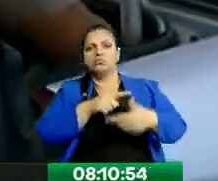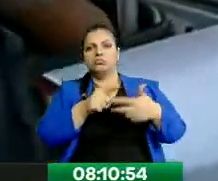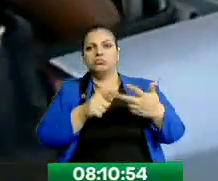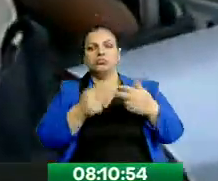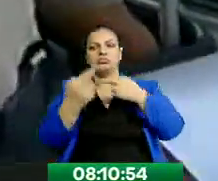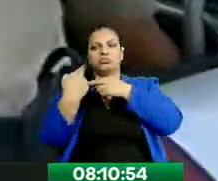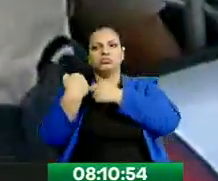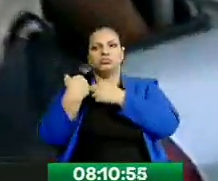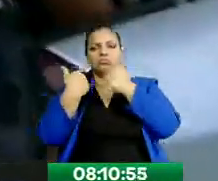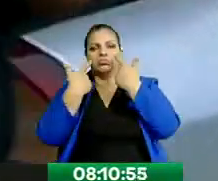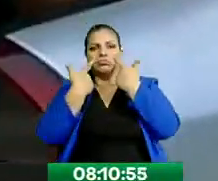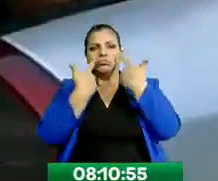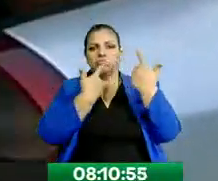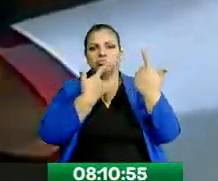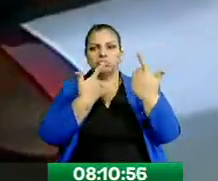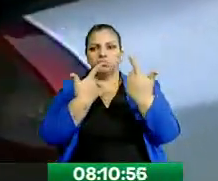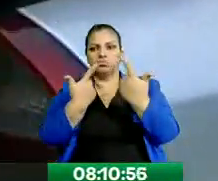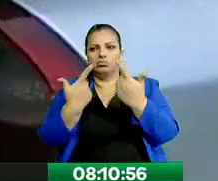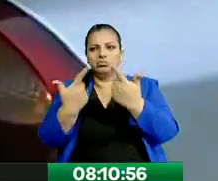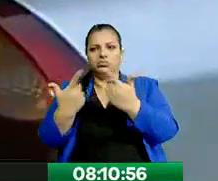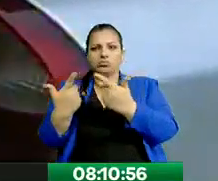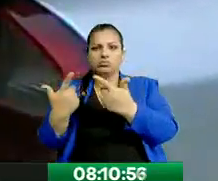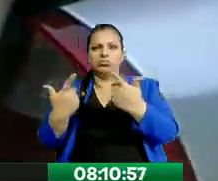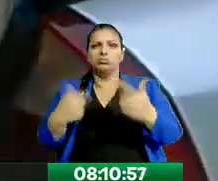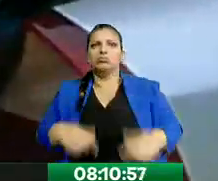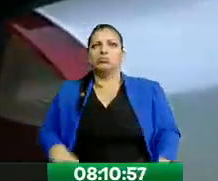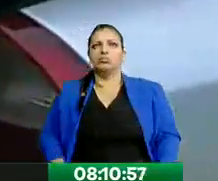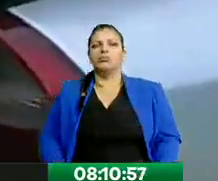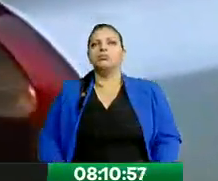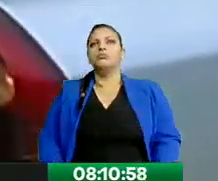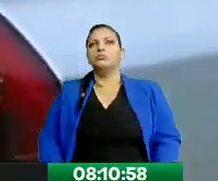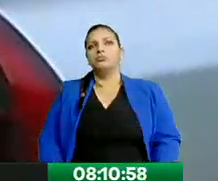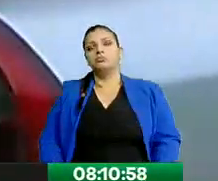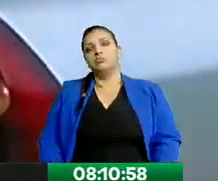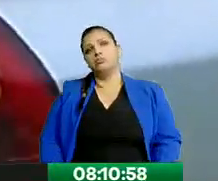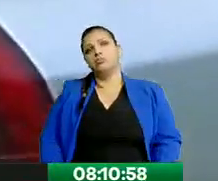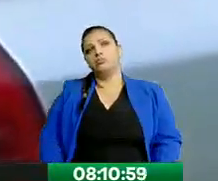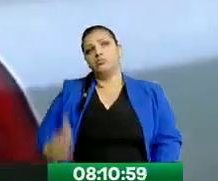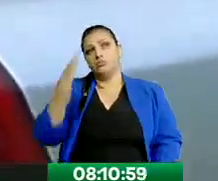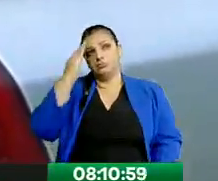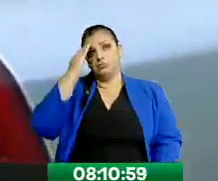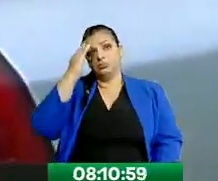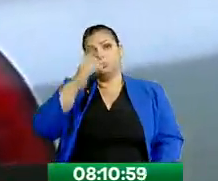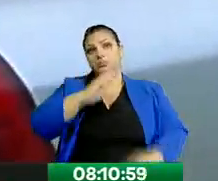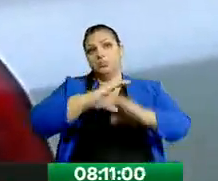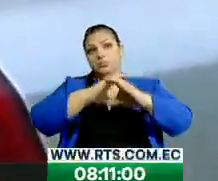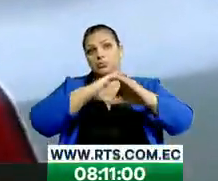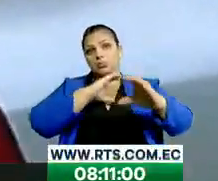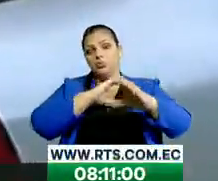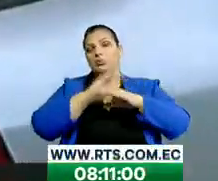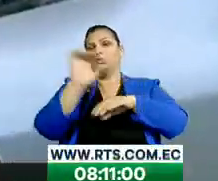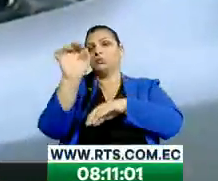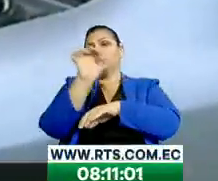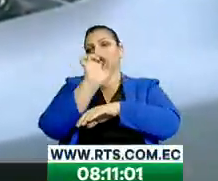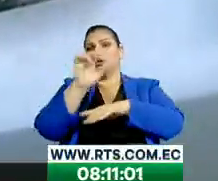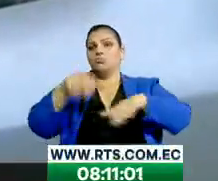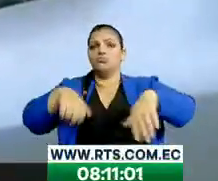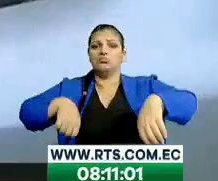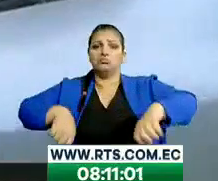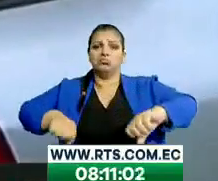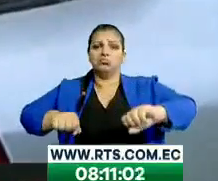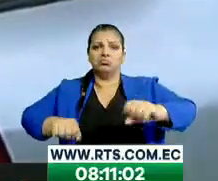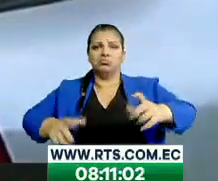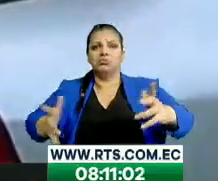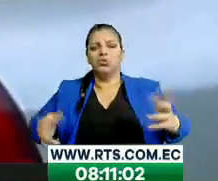están ubicando a delincuentes habituales que podrían estar viajando en estos buses, en vehículos pequeños. Entonces estamos con un